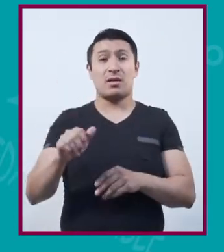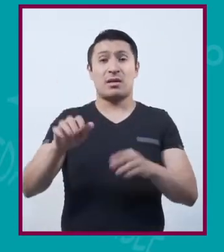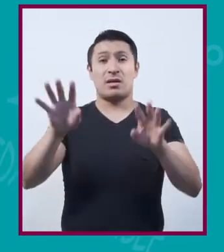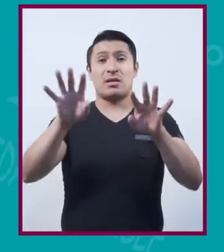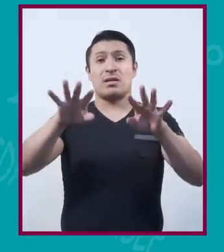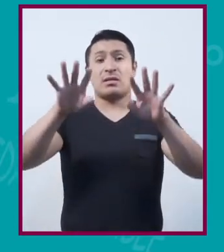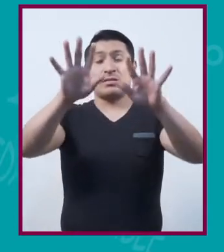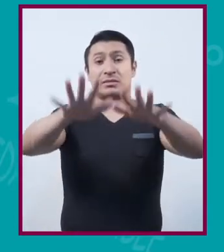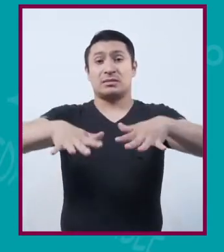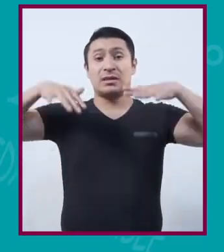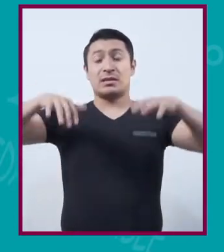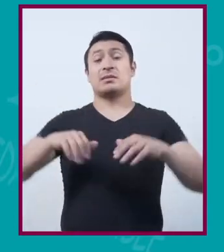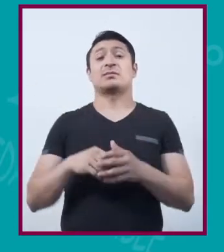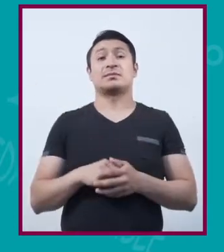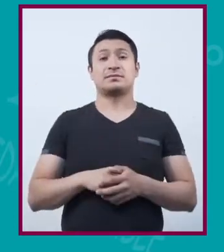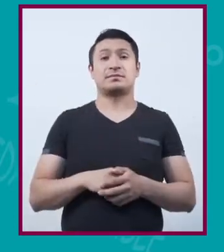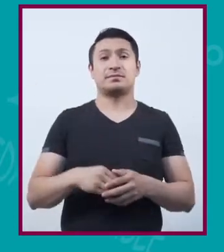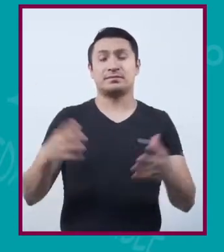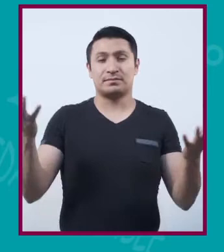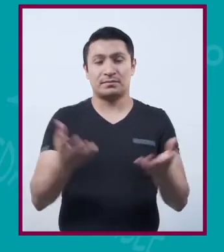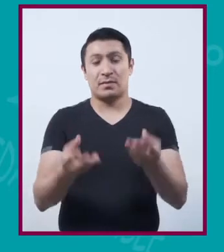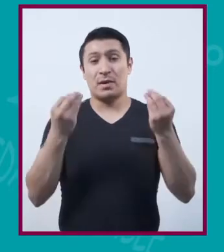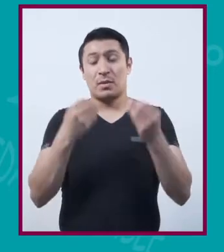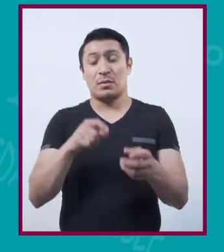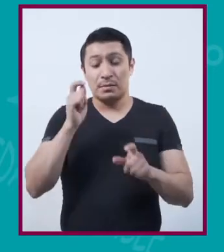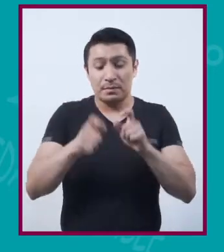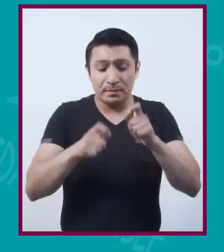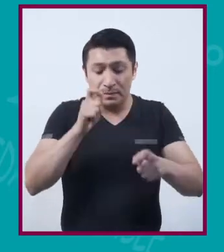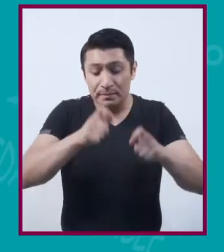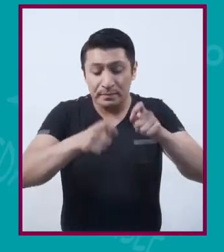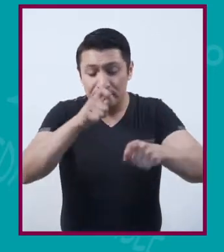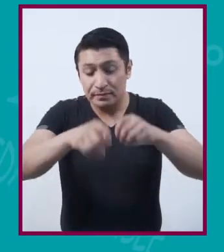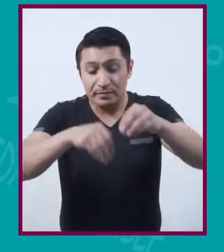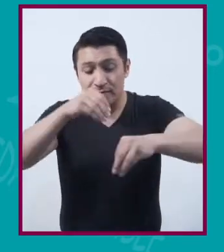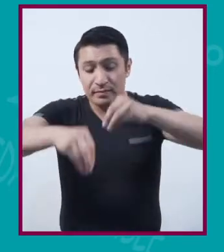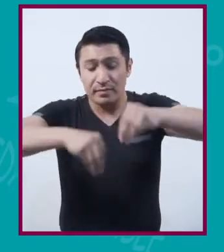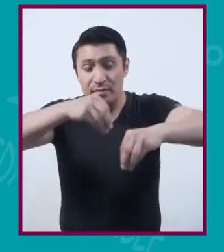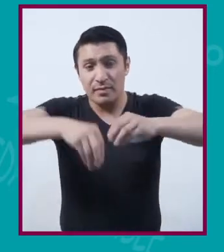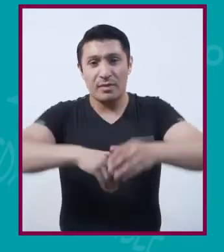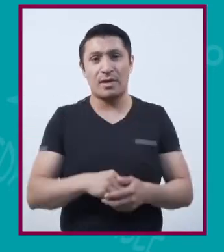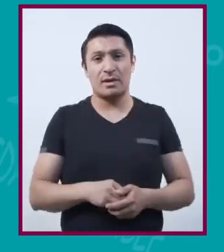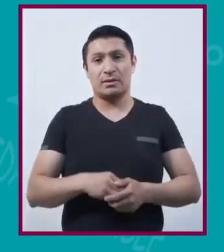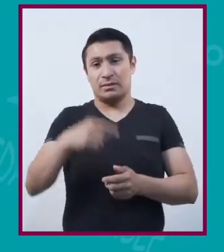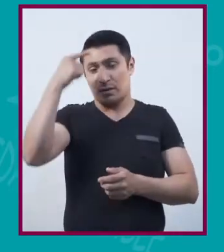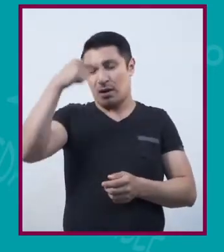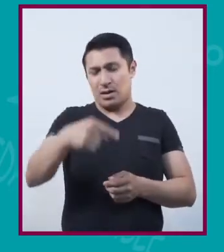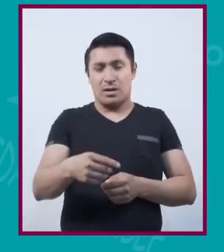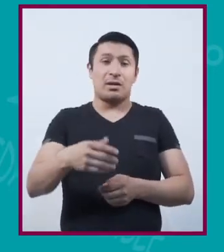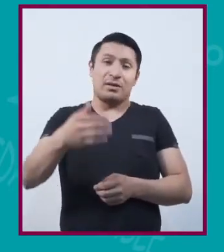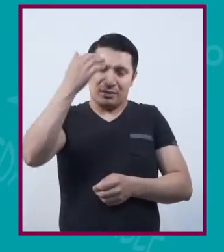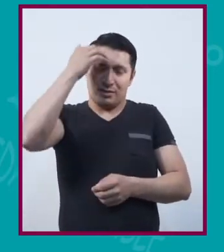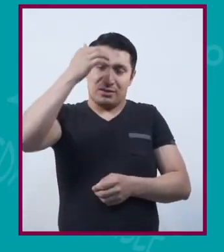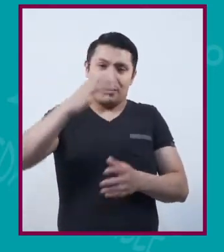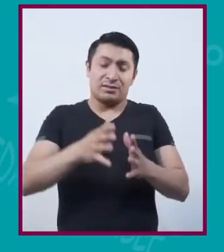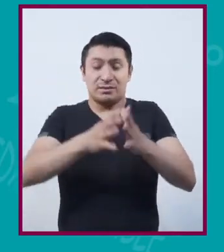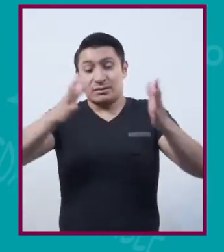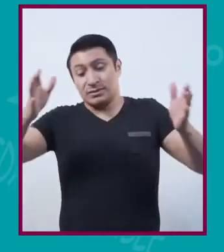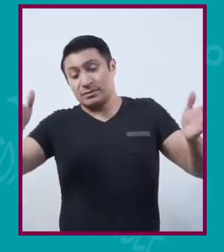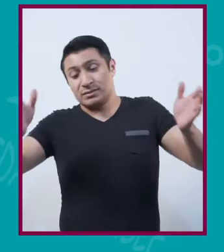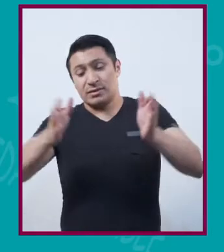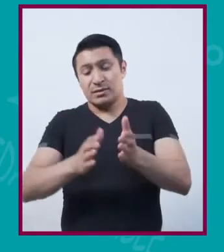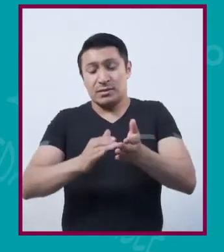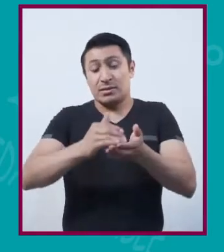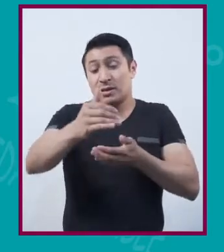auditorio, ¿no? Hicimos muchas maquetitas con la maqueta, ¿no?, para saber el tamaño.